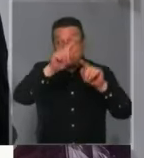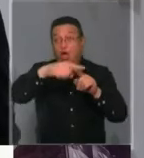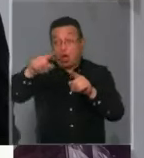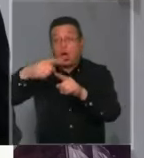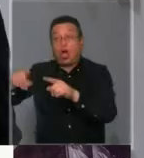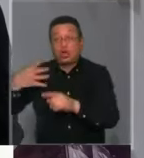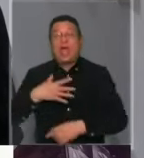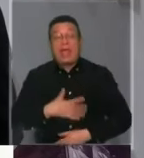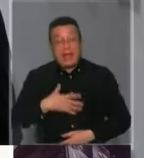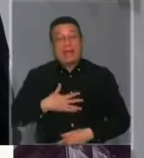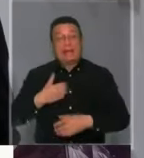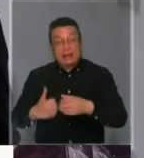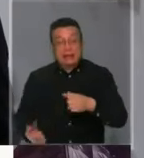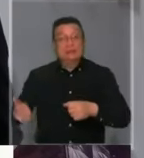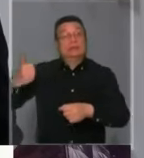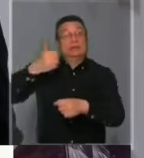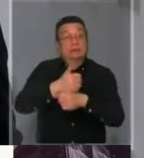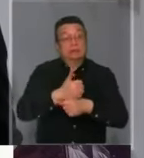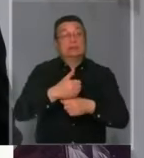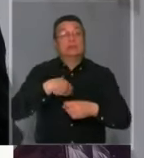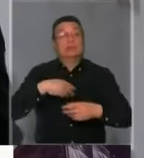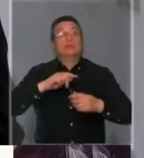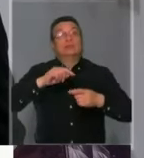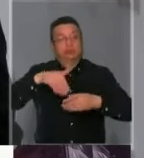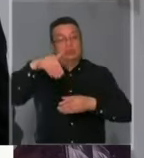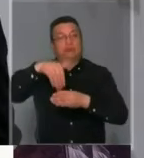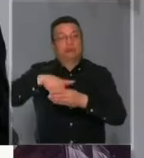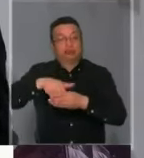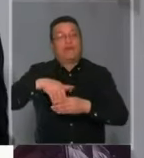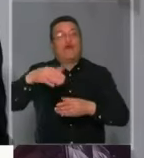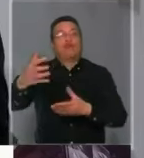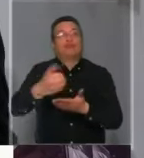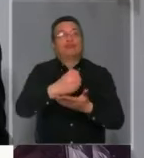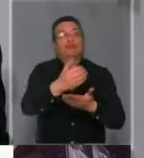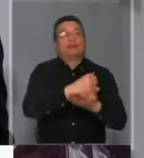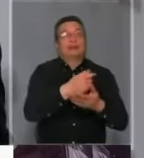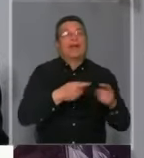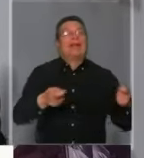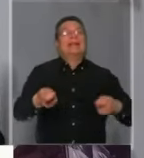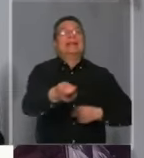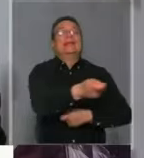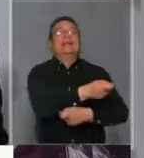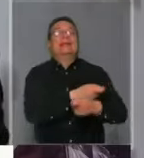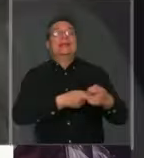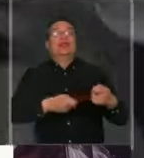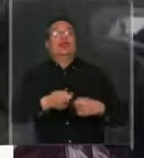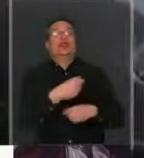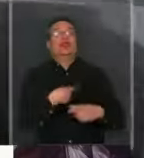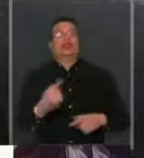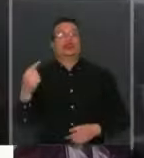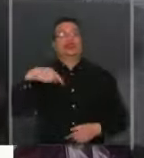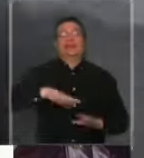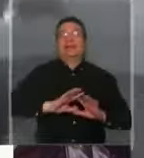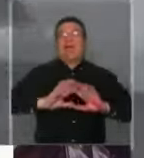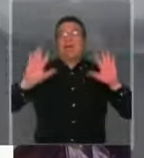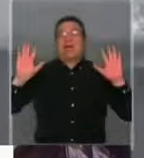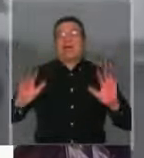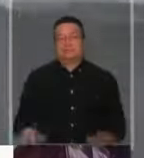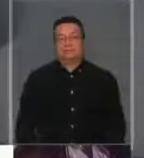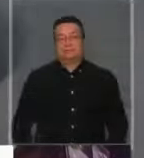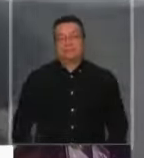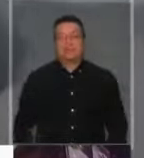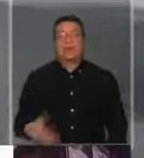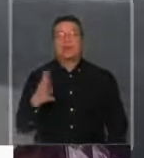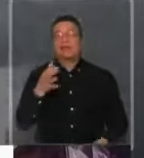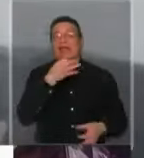quieren llegar a la papeleta simplemente para la devolución electoral de votos y hacer un negocio con estar acá. ¿Y qué dice